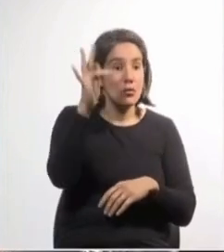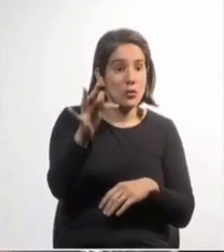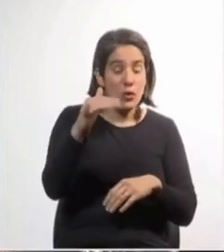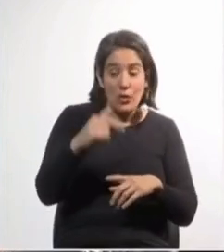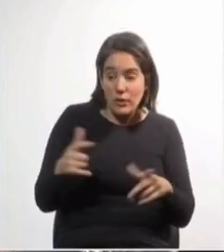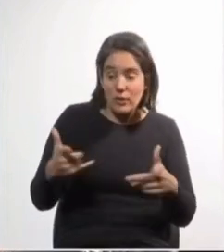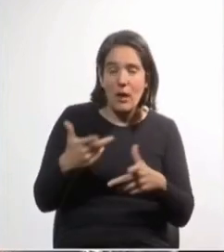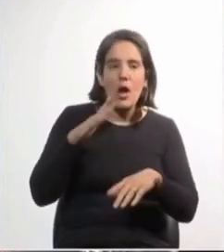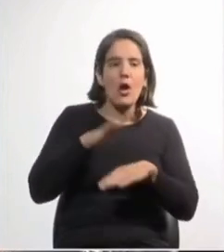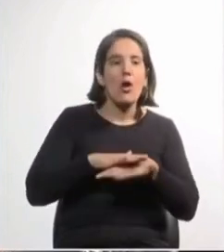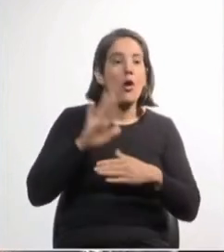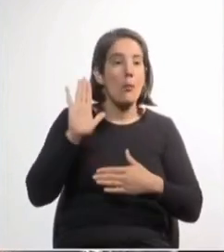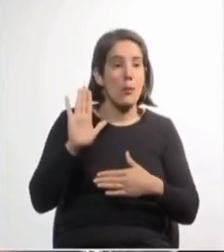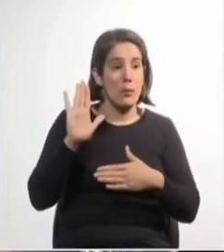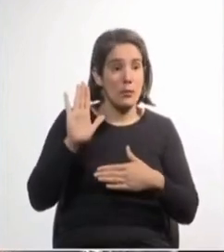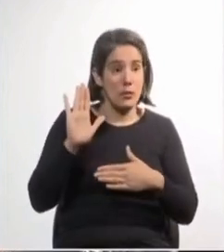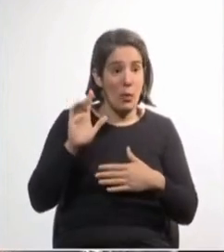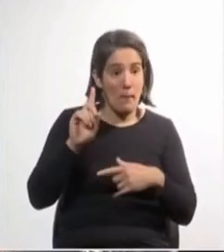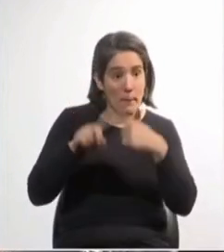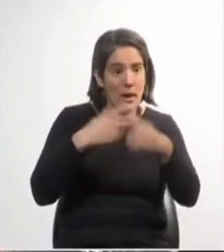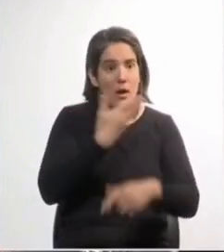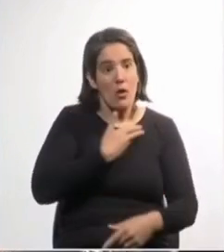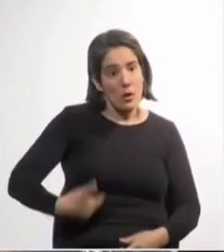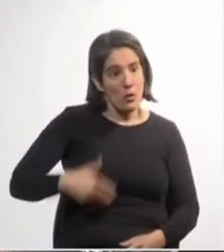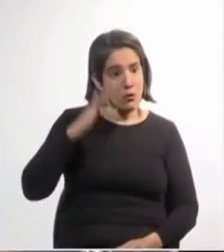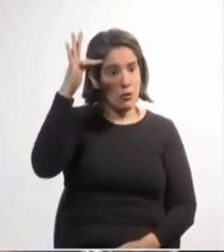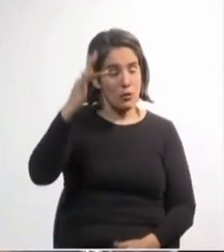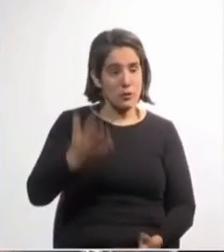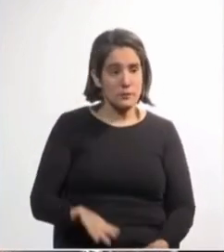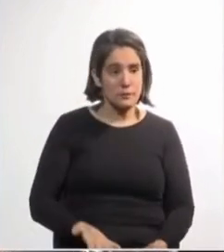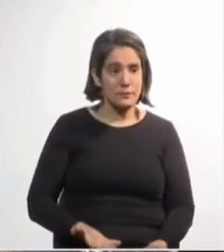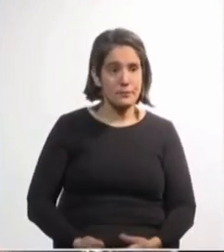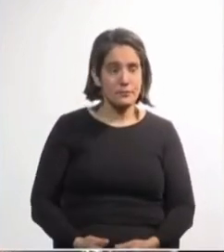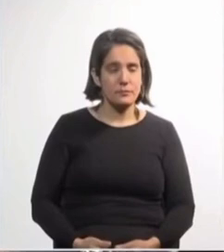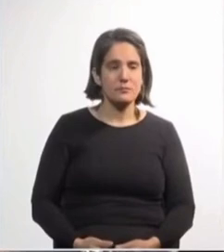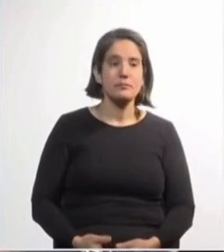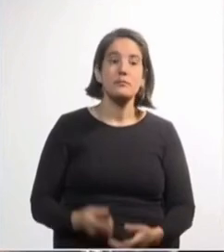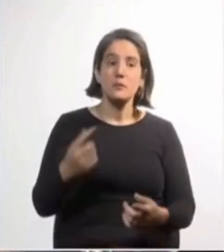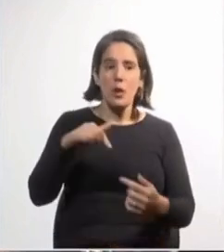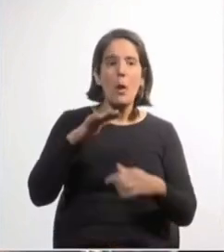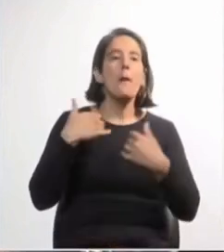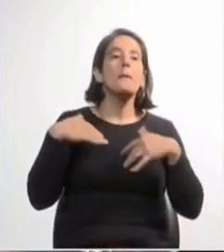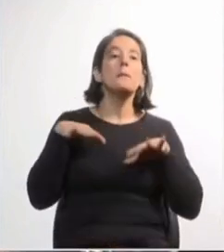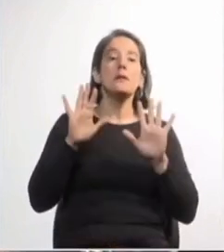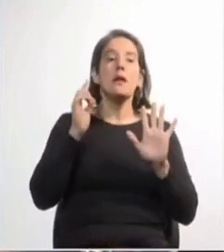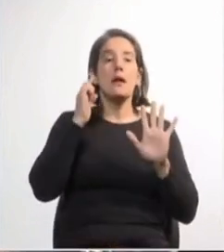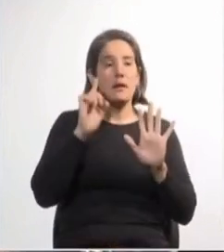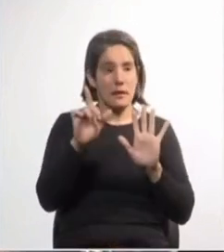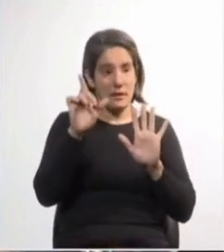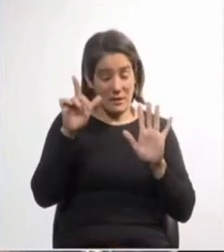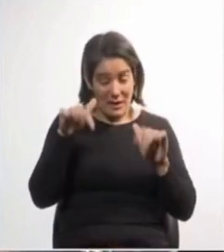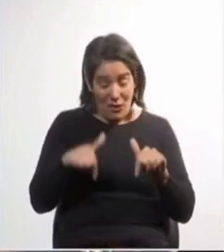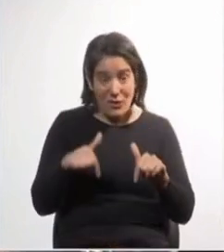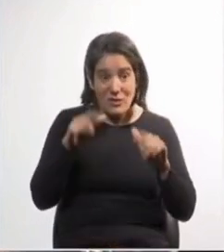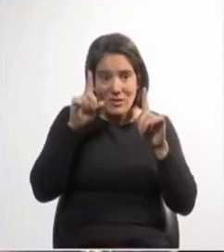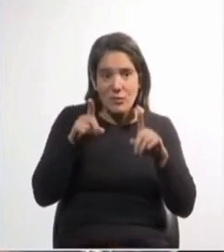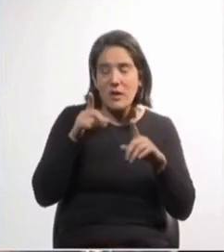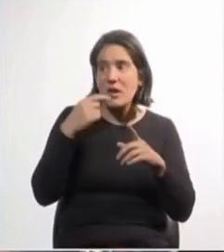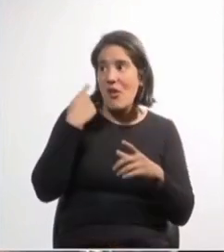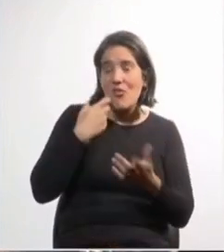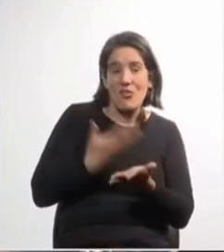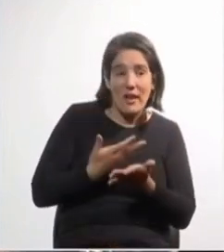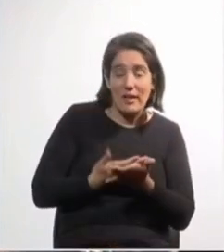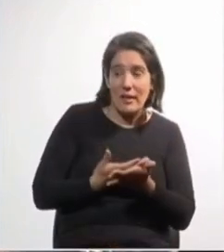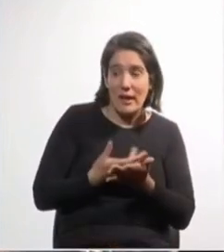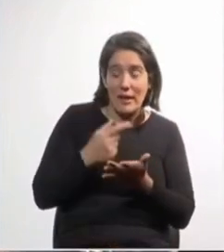generando compromisos para los gobiernos futuros. Subestima también el déficit actual y el gasto